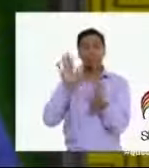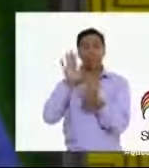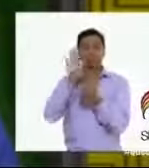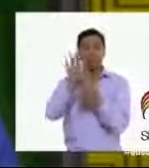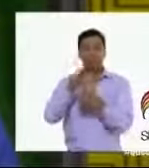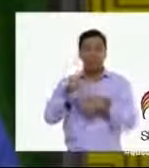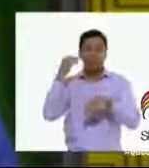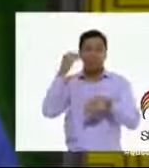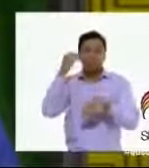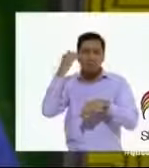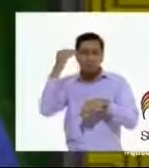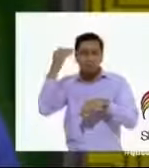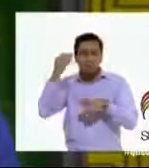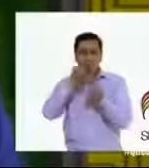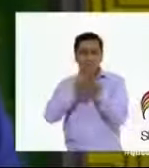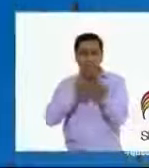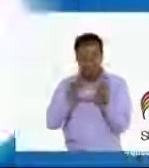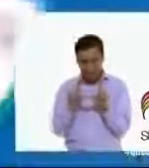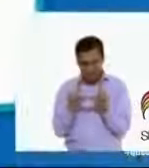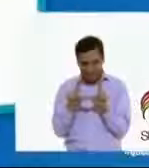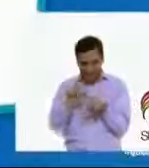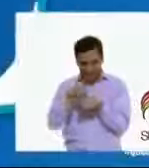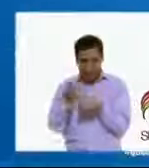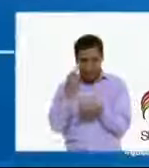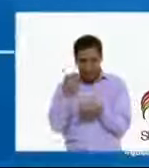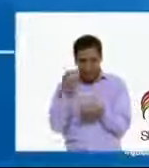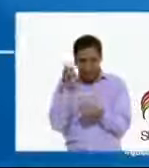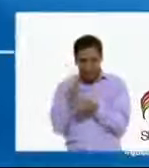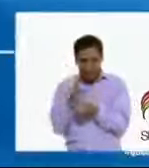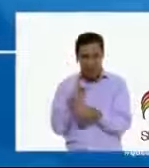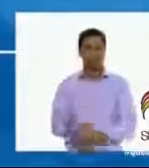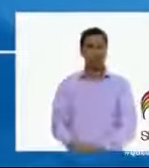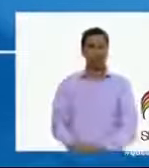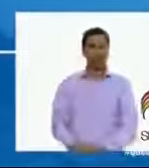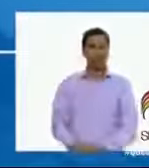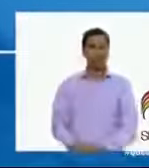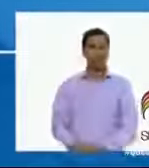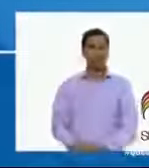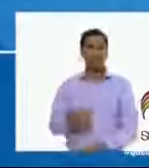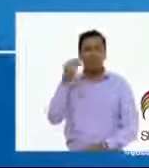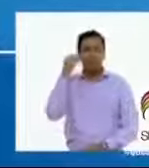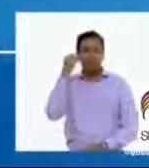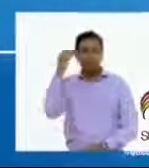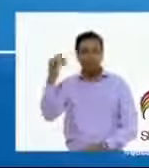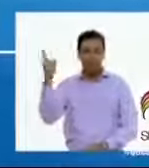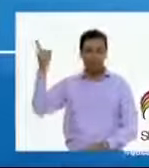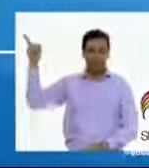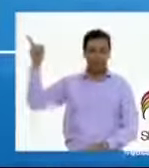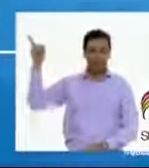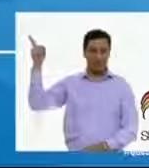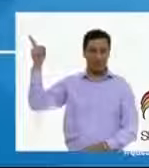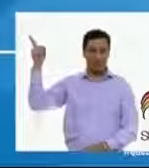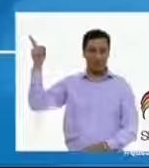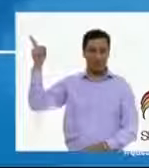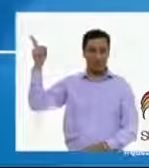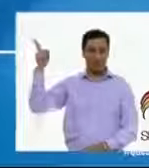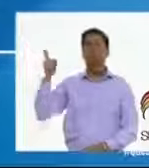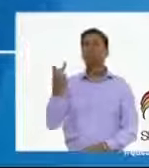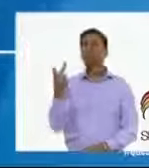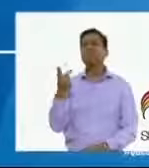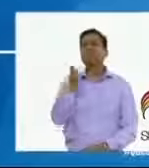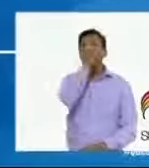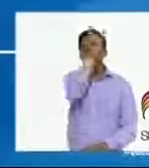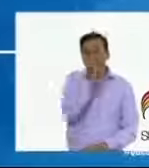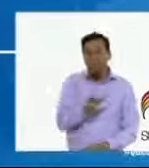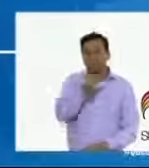tiempo que los atletas corrieron. En este ejemplo, los tiempos que están apareciendo en pantalla, ¿a qué unidades